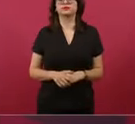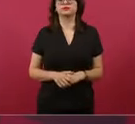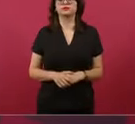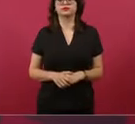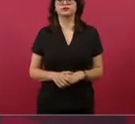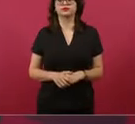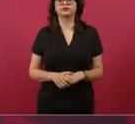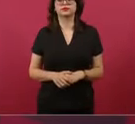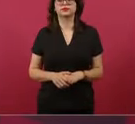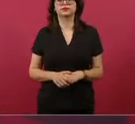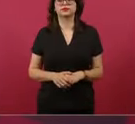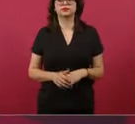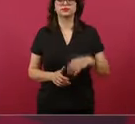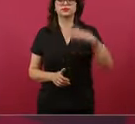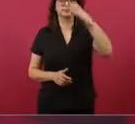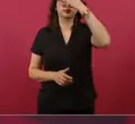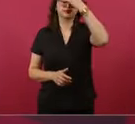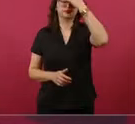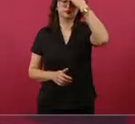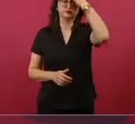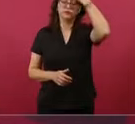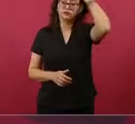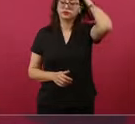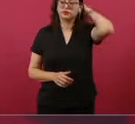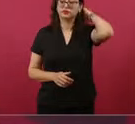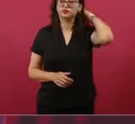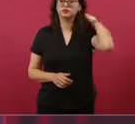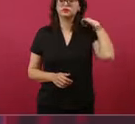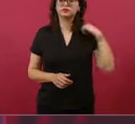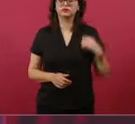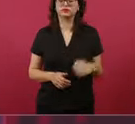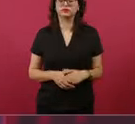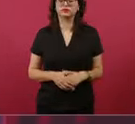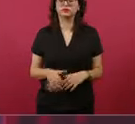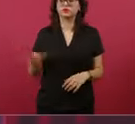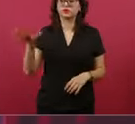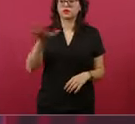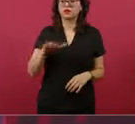el rescate de los mineros de Pasta de Concho.